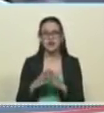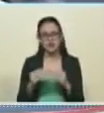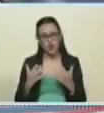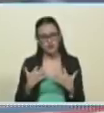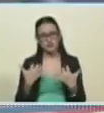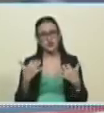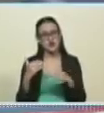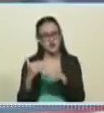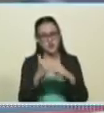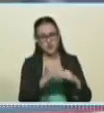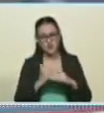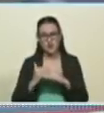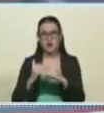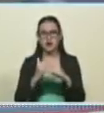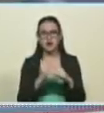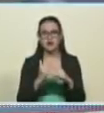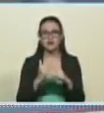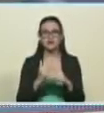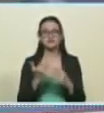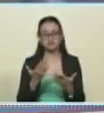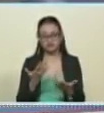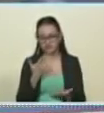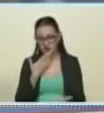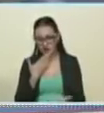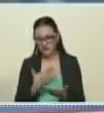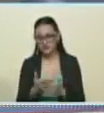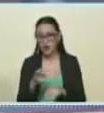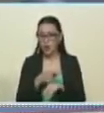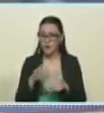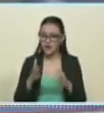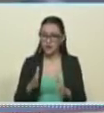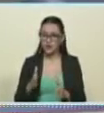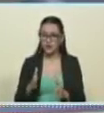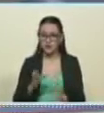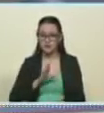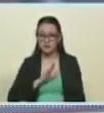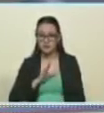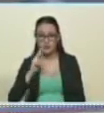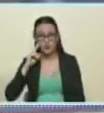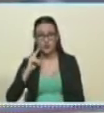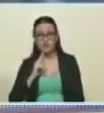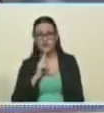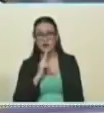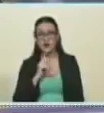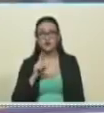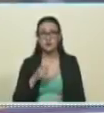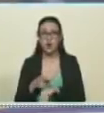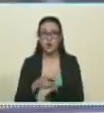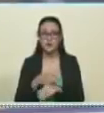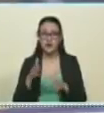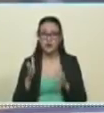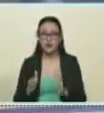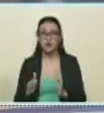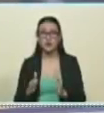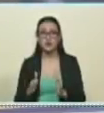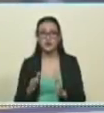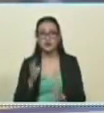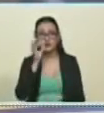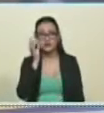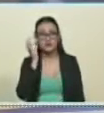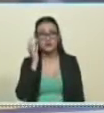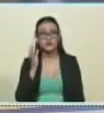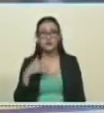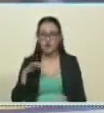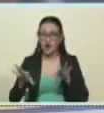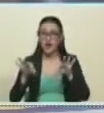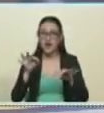todos, por igual además, reconocer la presencia aquí de gobernadores y gobernadoras bolivarianos y gobernadores y gobernadoras que